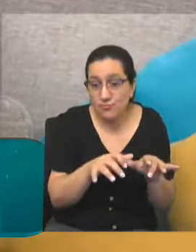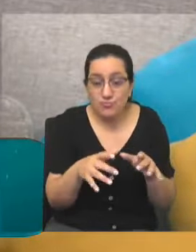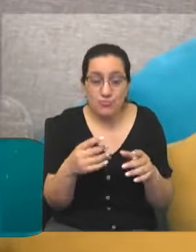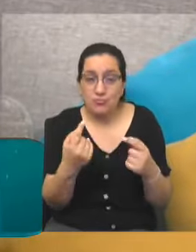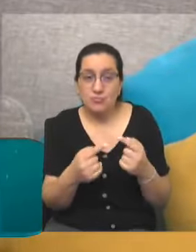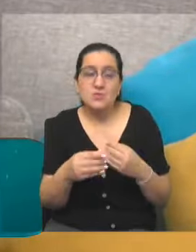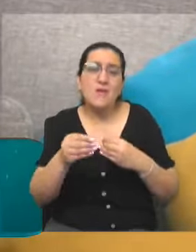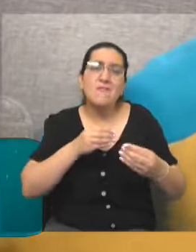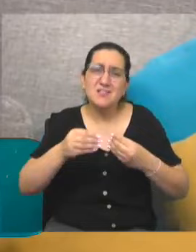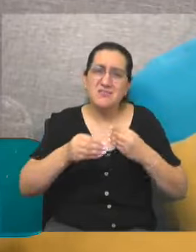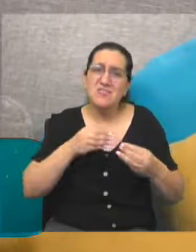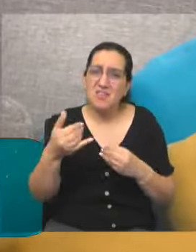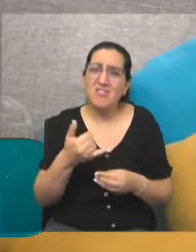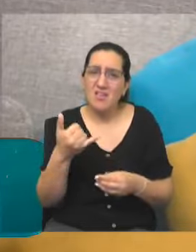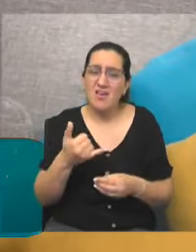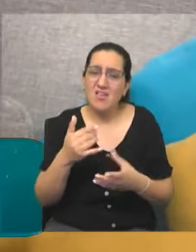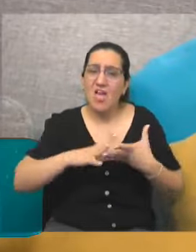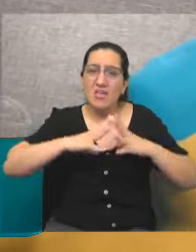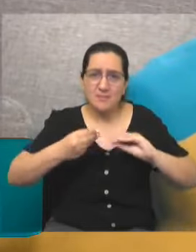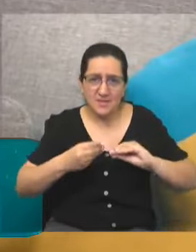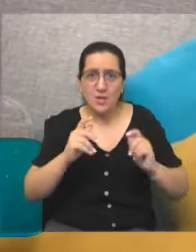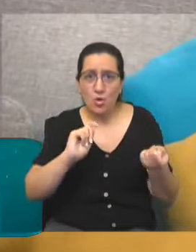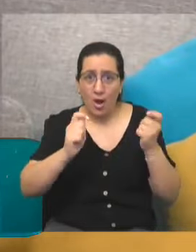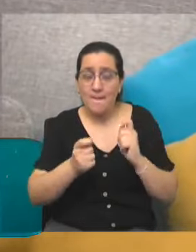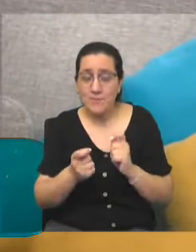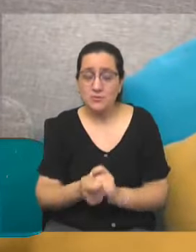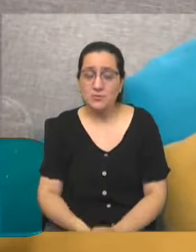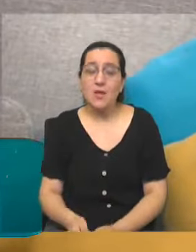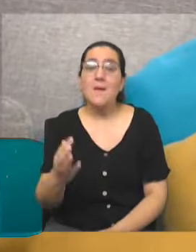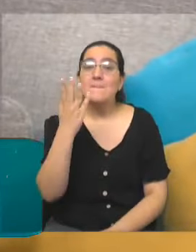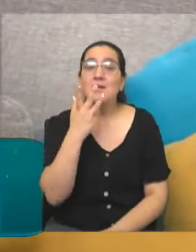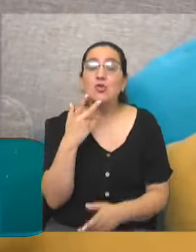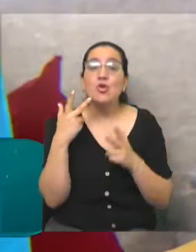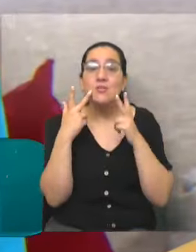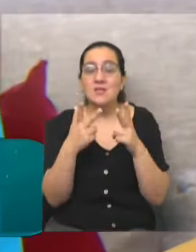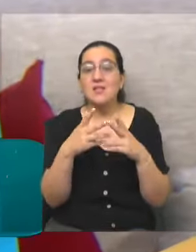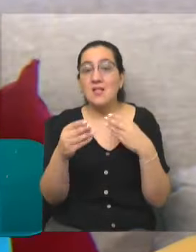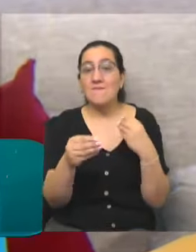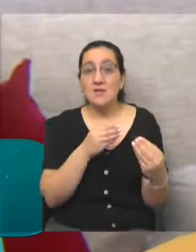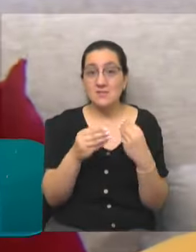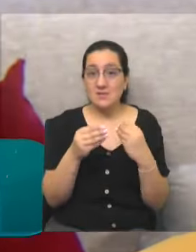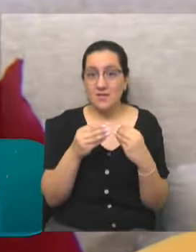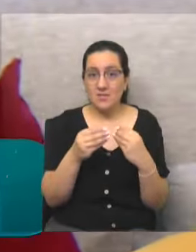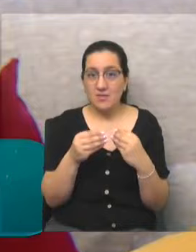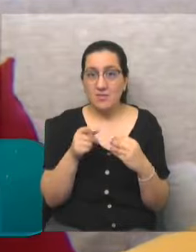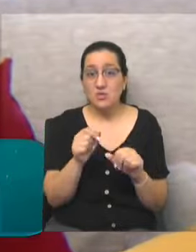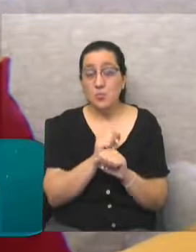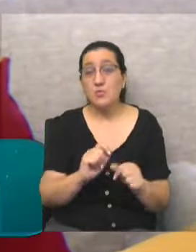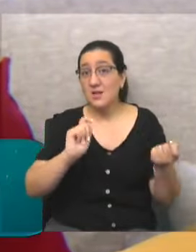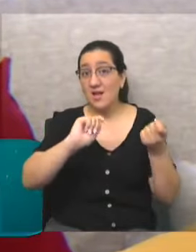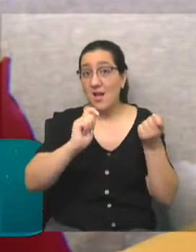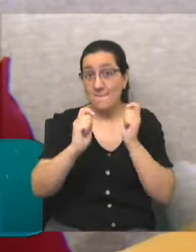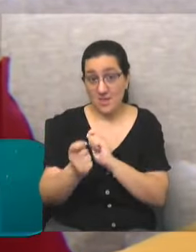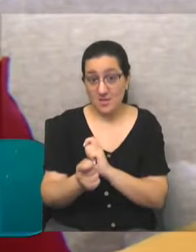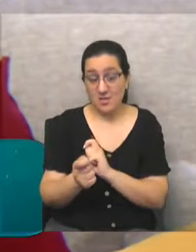la flexibilidad, adaptarte a esos cambios. Me encantó lo que dijiste eso de la flexibilidad, de que eso puede ser cambiante, de que hoy